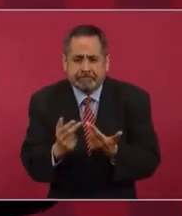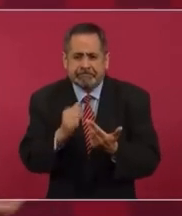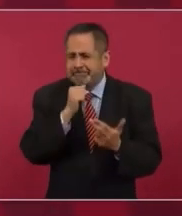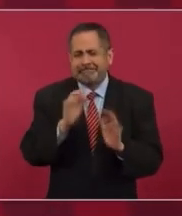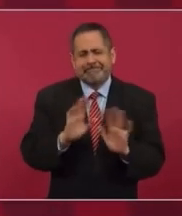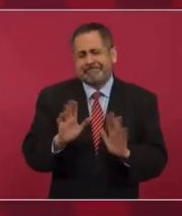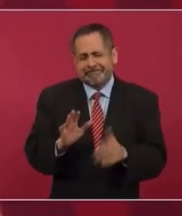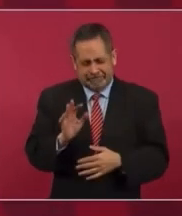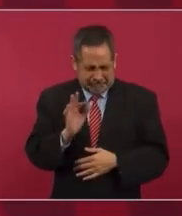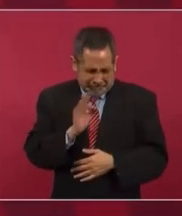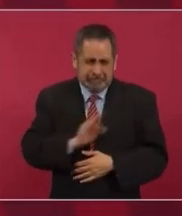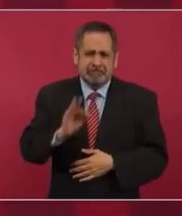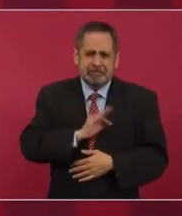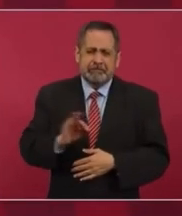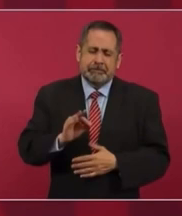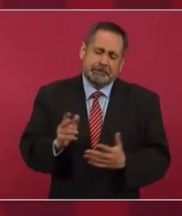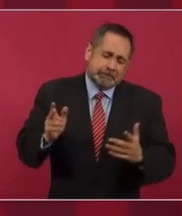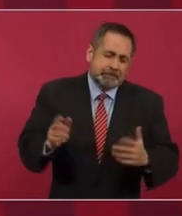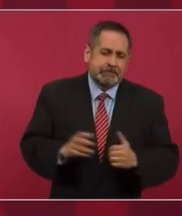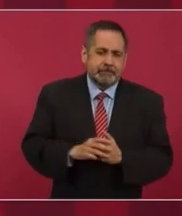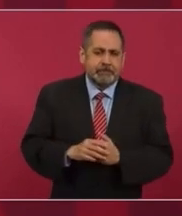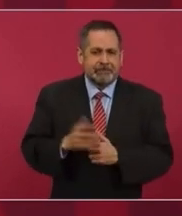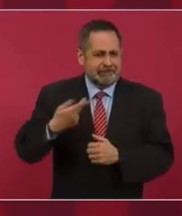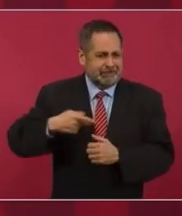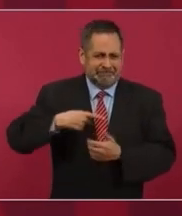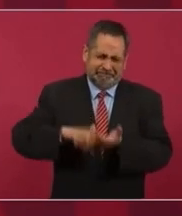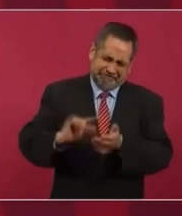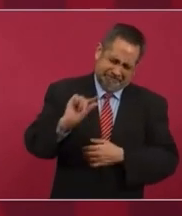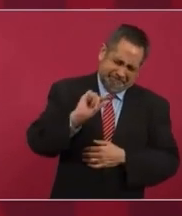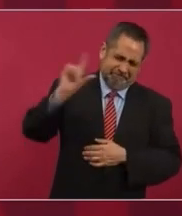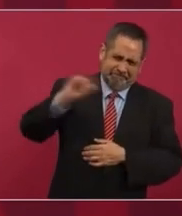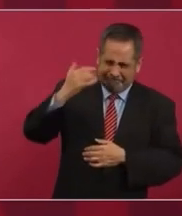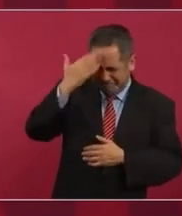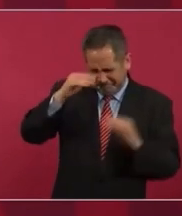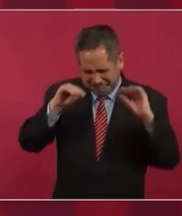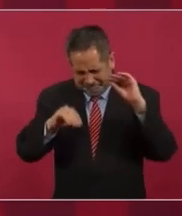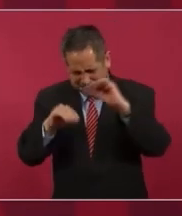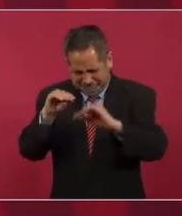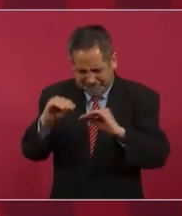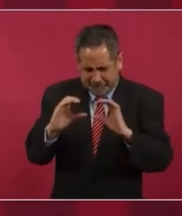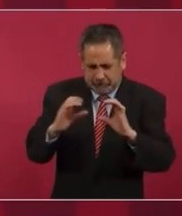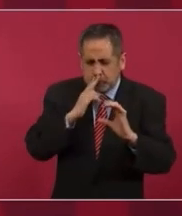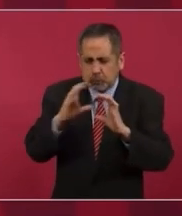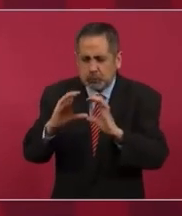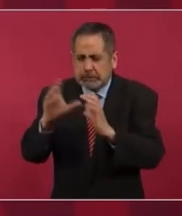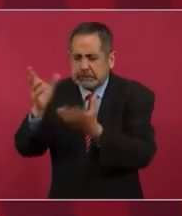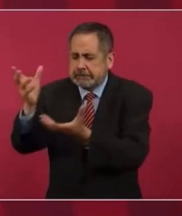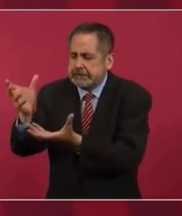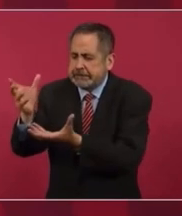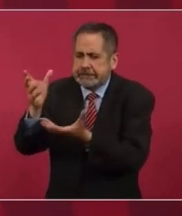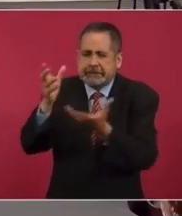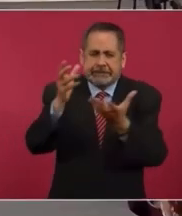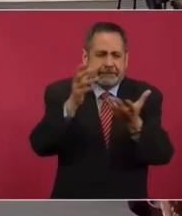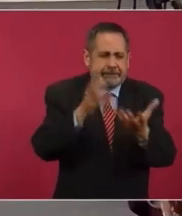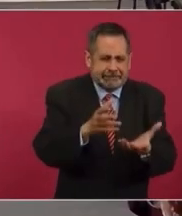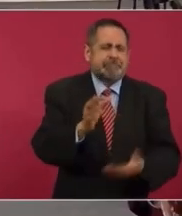ningún problema. Hay especialistas para este caso. No